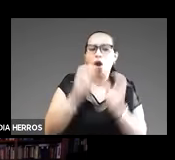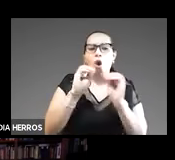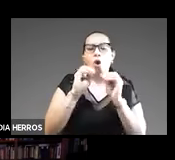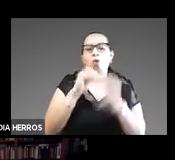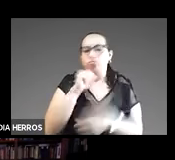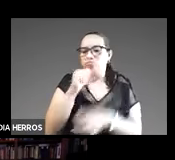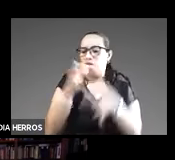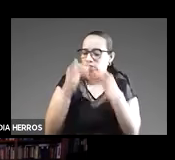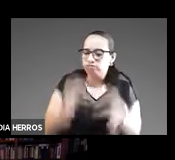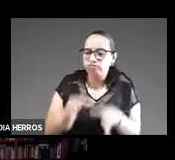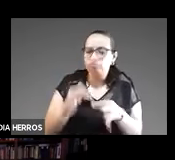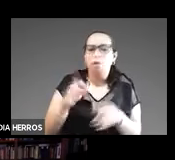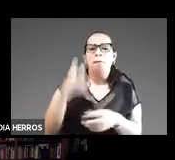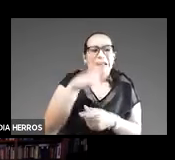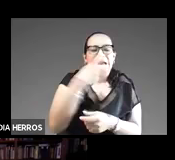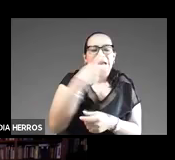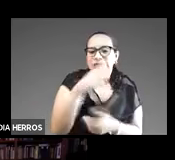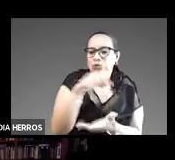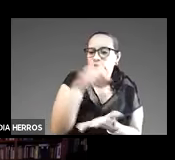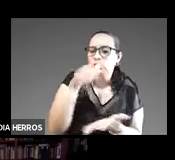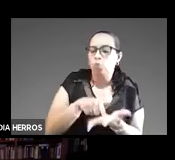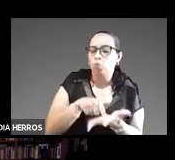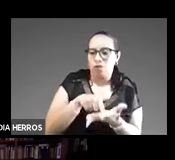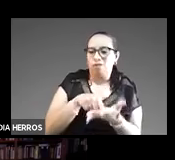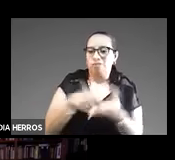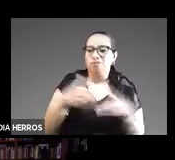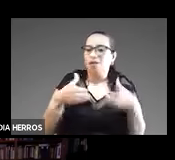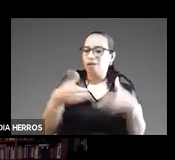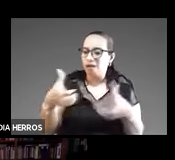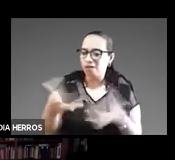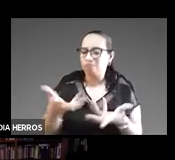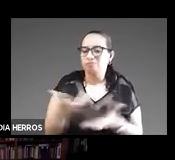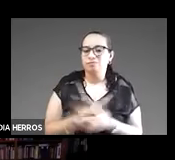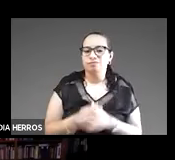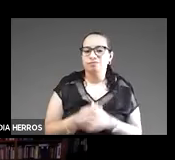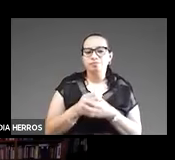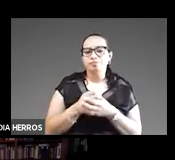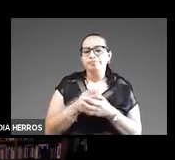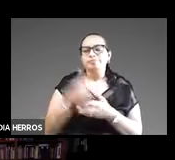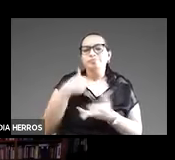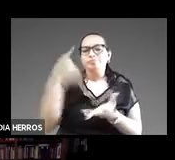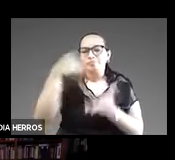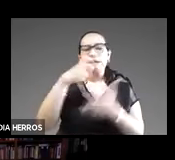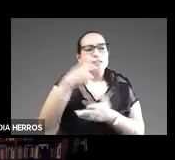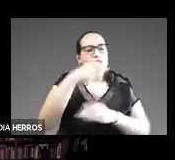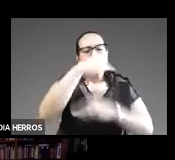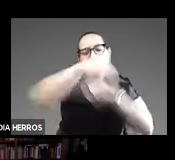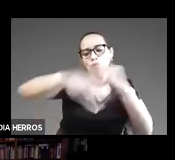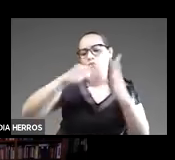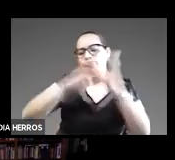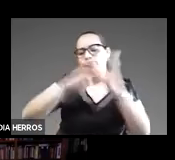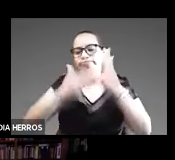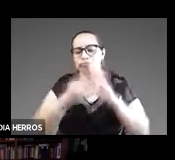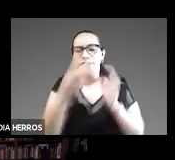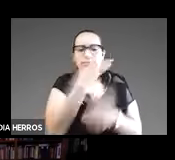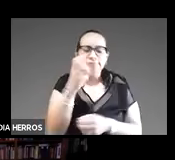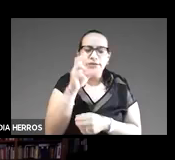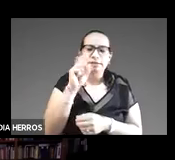informal, del espacio público, ¿no? Y creo que todas las estrategias, 333,